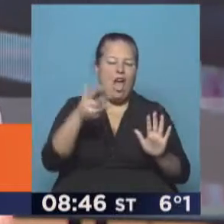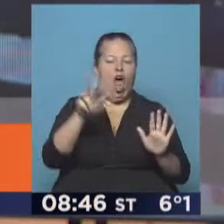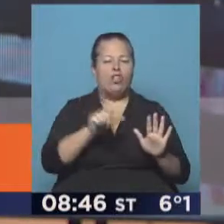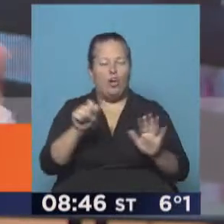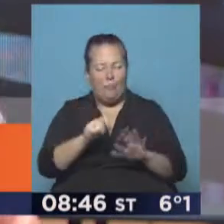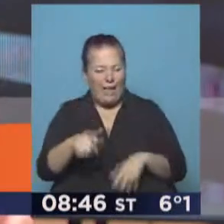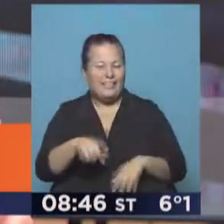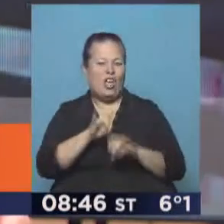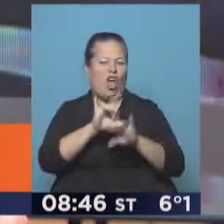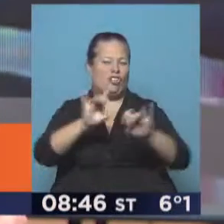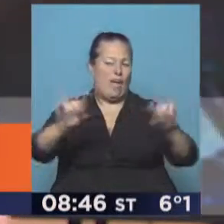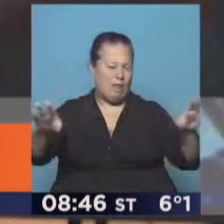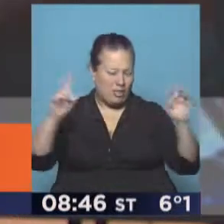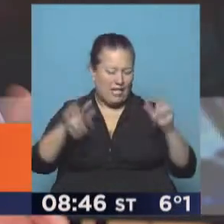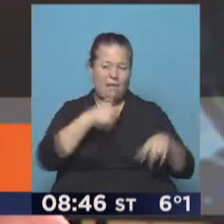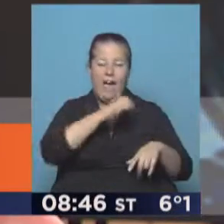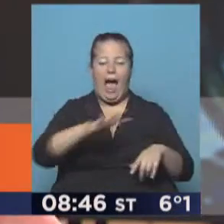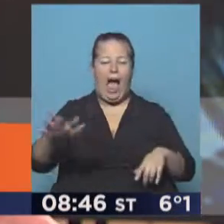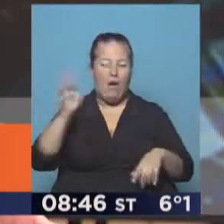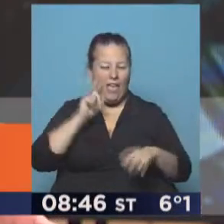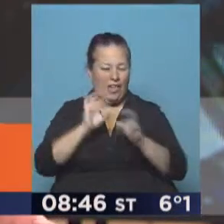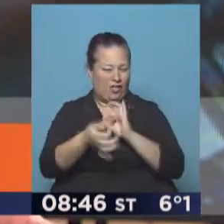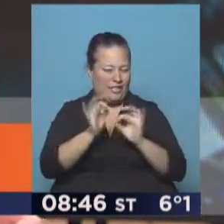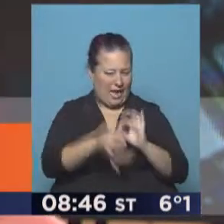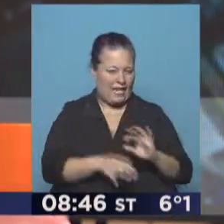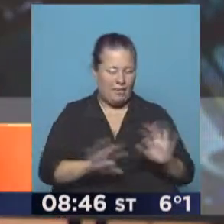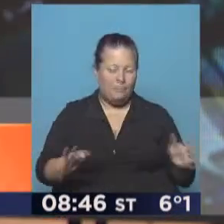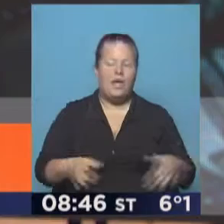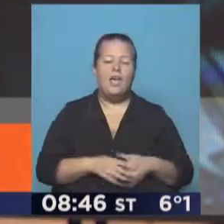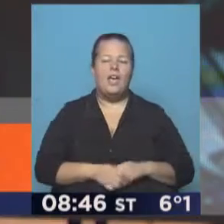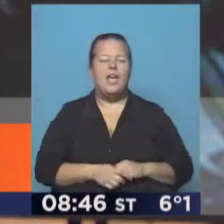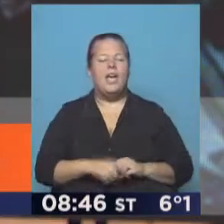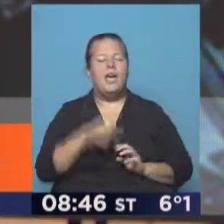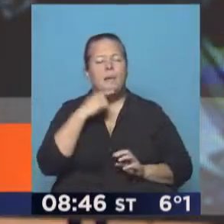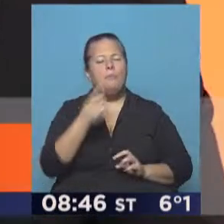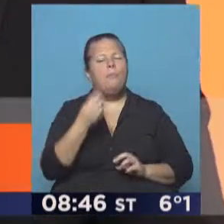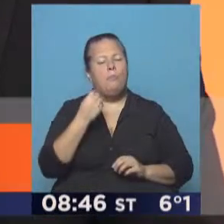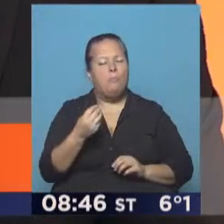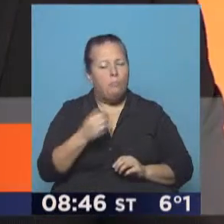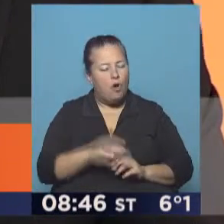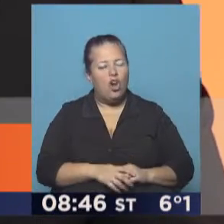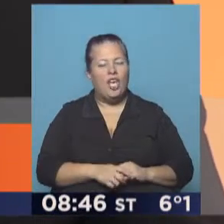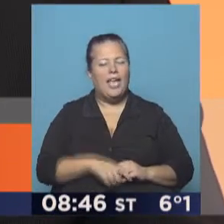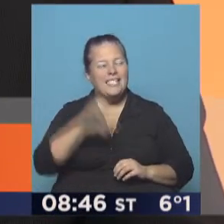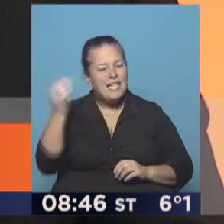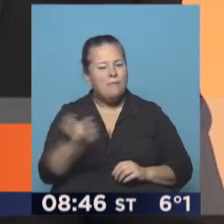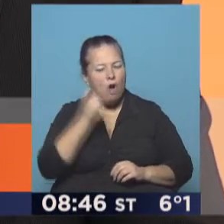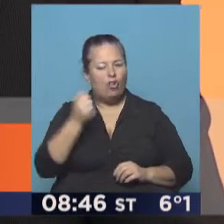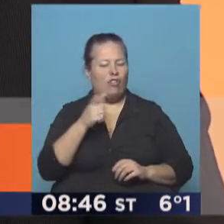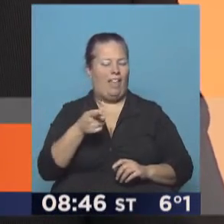meses, que contaminaron incluso las aguas de los ríos cercanos. Bien. Ahora, Ernesto, ¿por qué sería